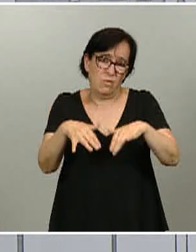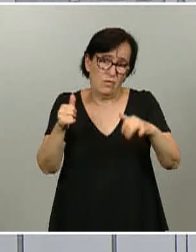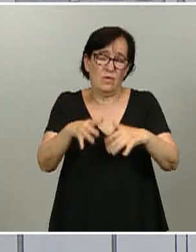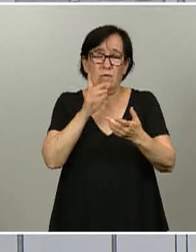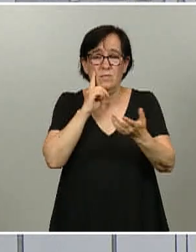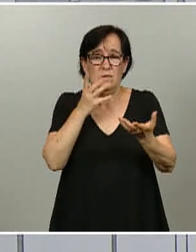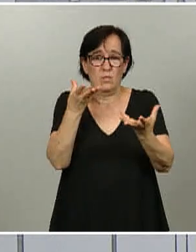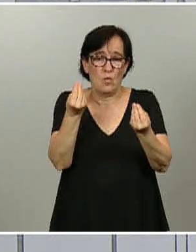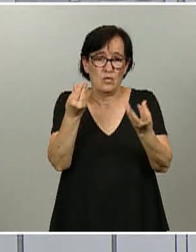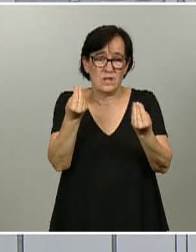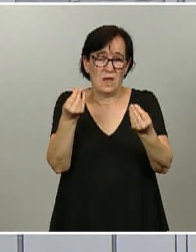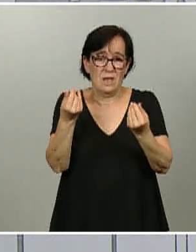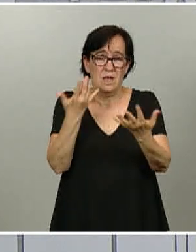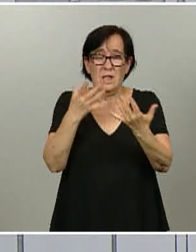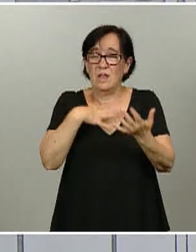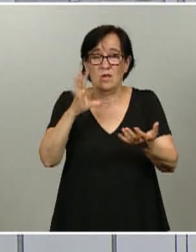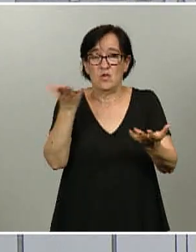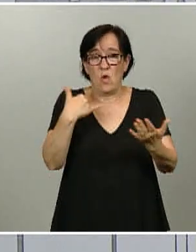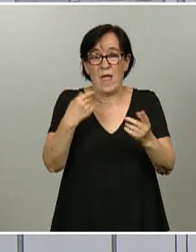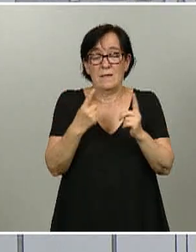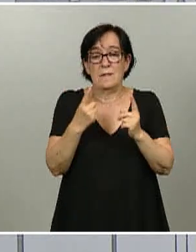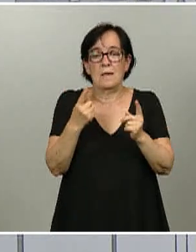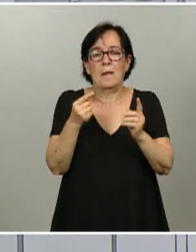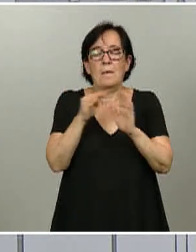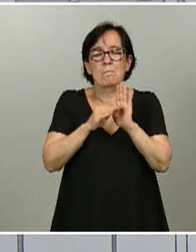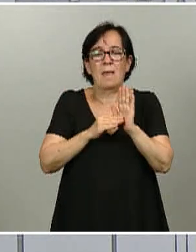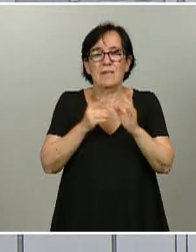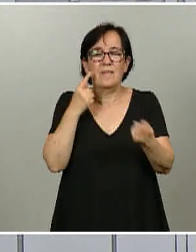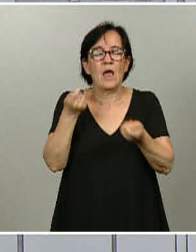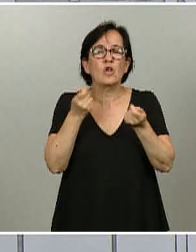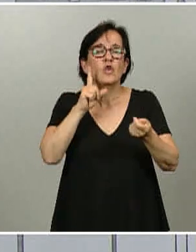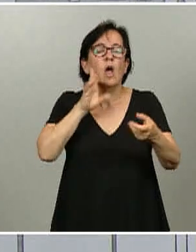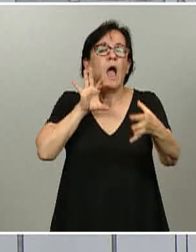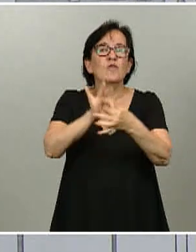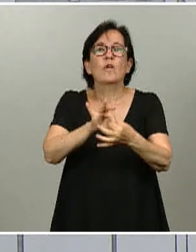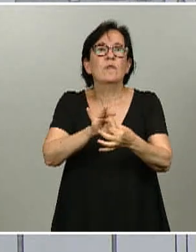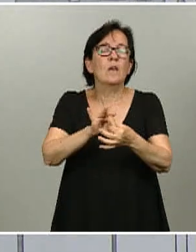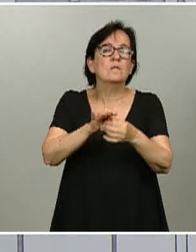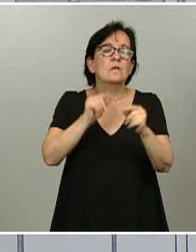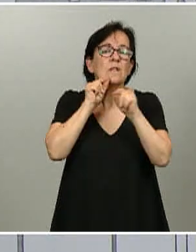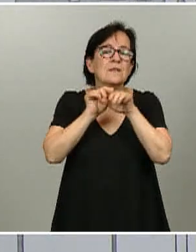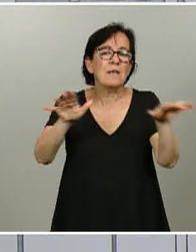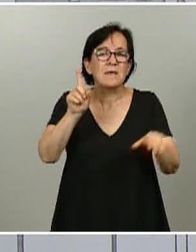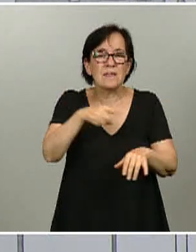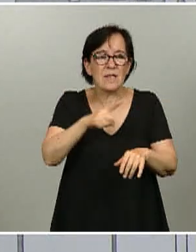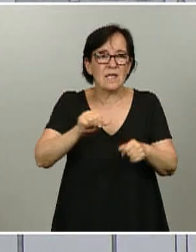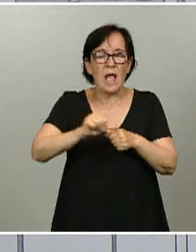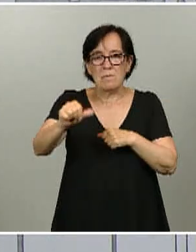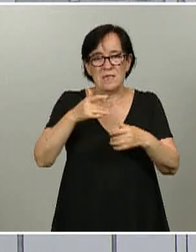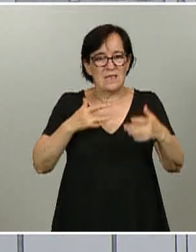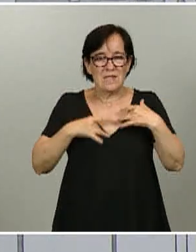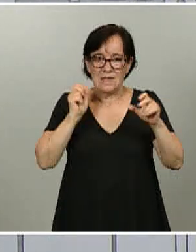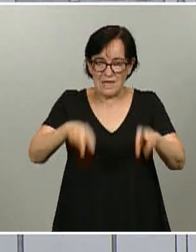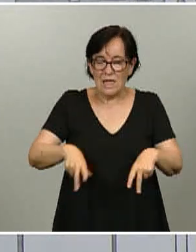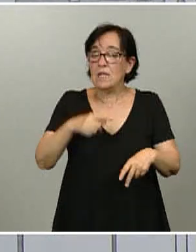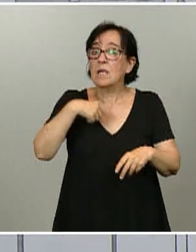difícilmente se pueden mantener estas medidas de control. No está asociado a que haya transmisión o no a partir de asintomáticos. Sí que sabemos que